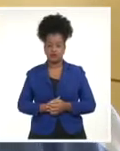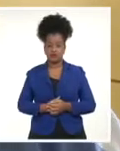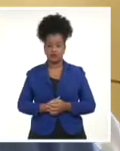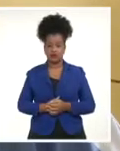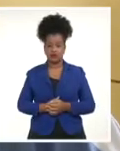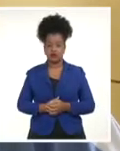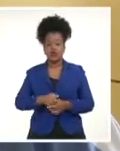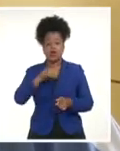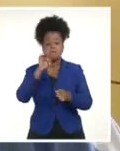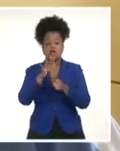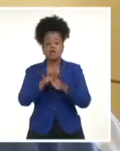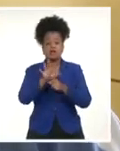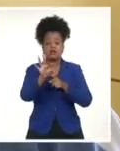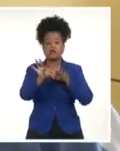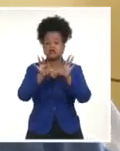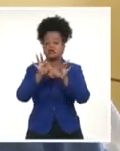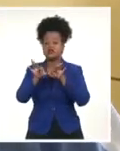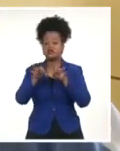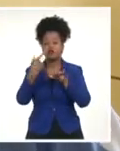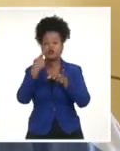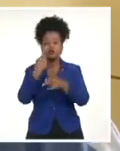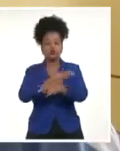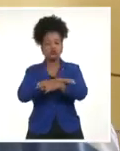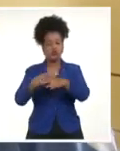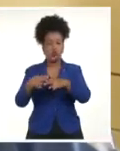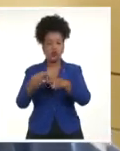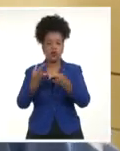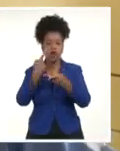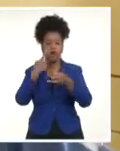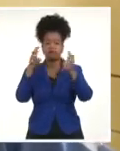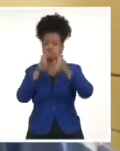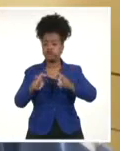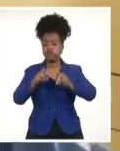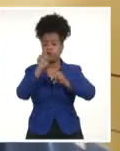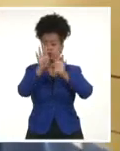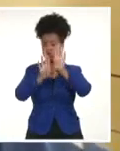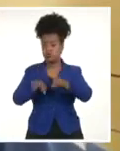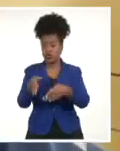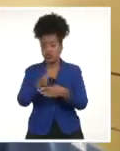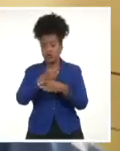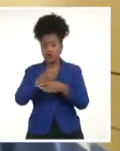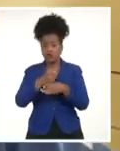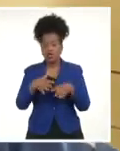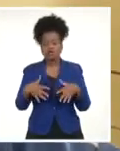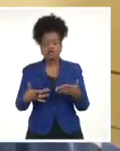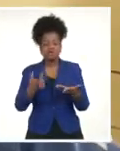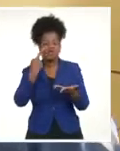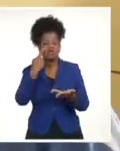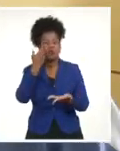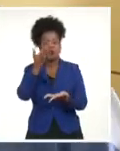ese conocimiento de la historia, de las investigaciones que surgen de los museos, entonces es que se proponen